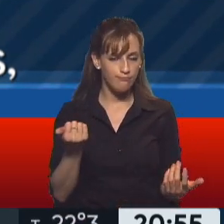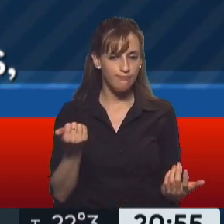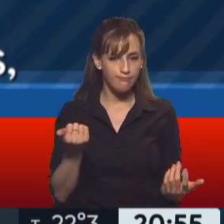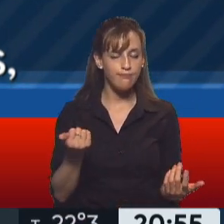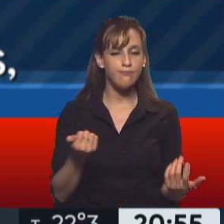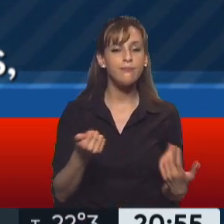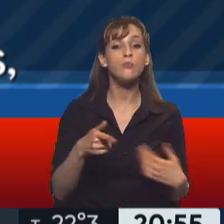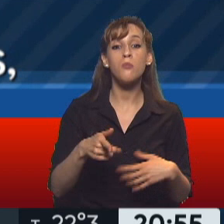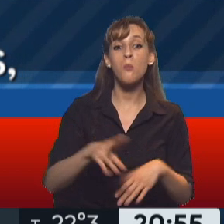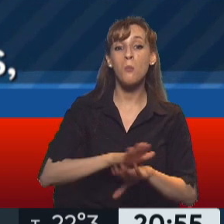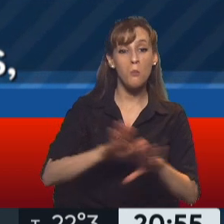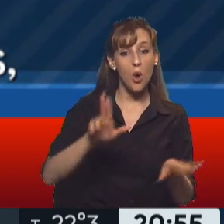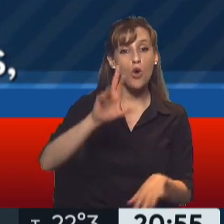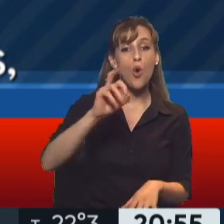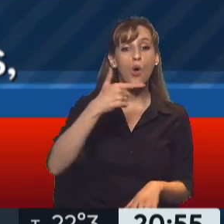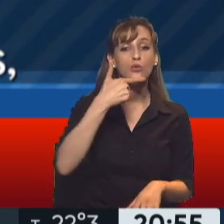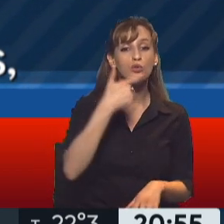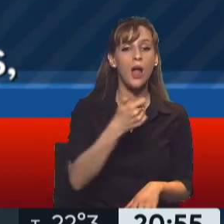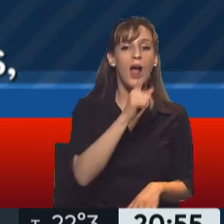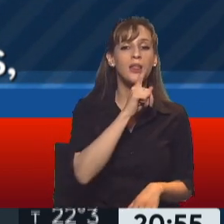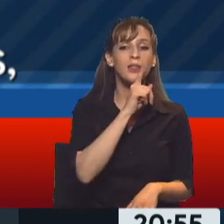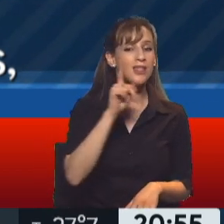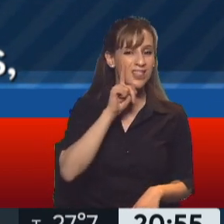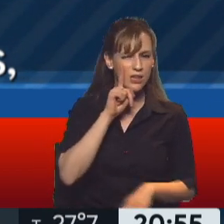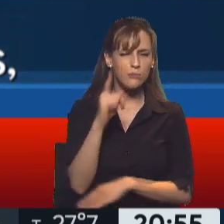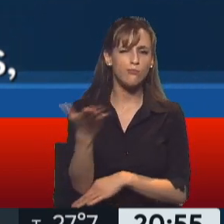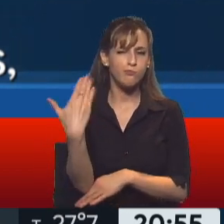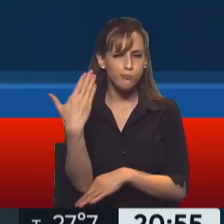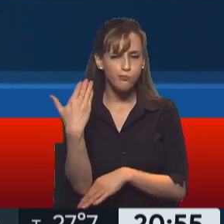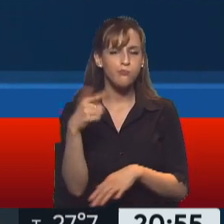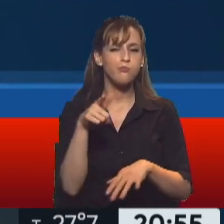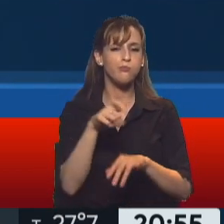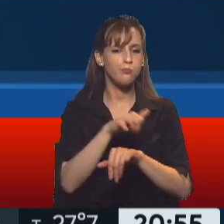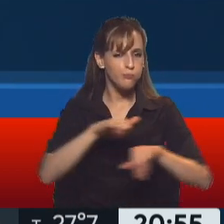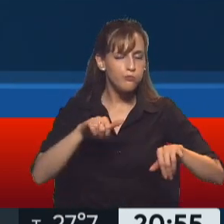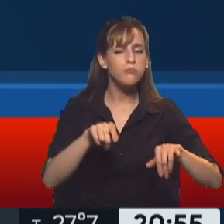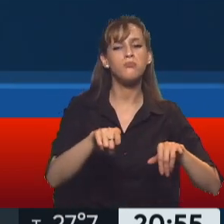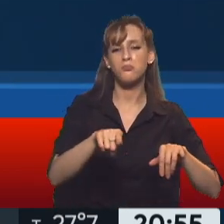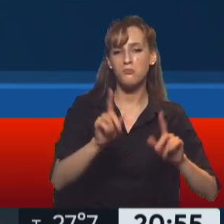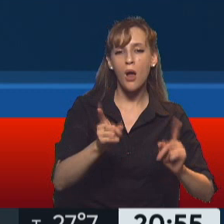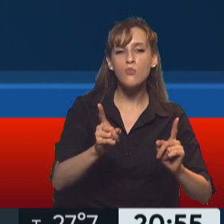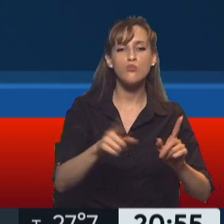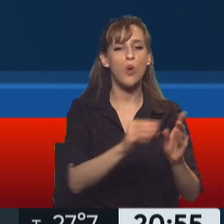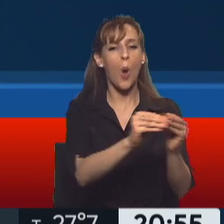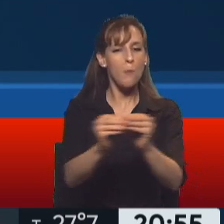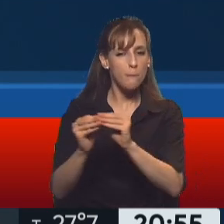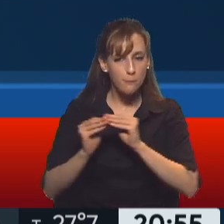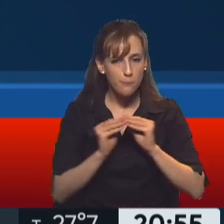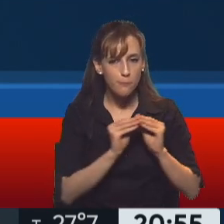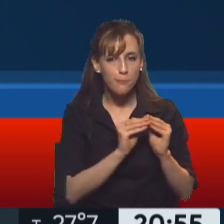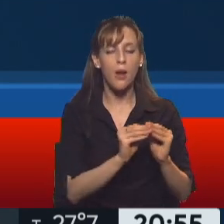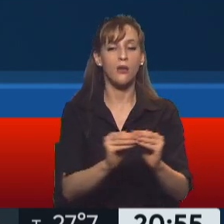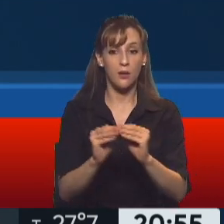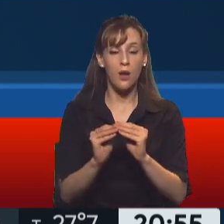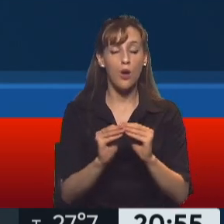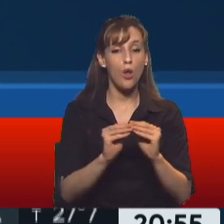Al final, el doctor Rosati tuvo unas palabras cordiales, los invitó a alguno de sus colegas